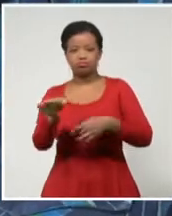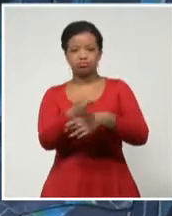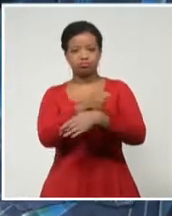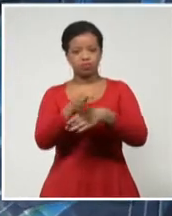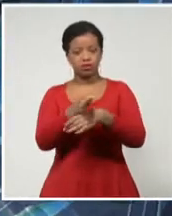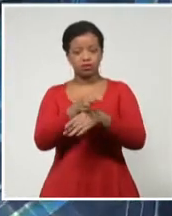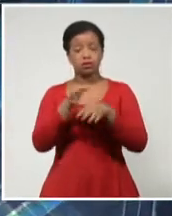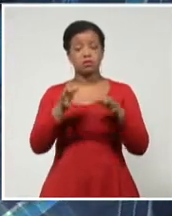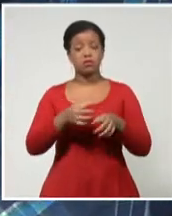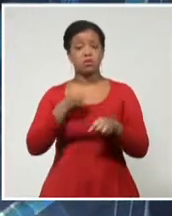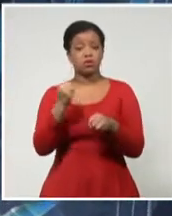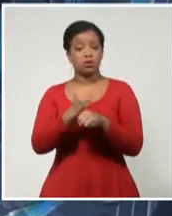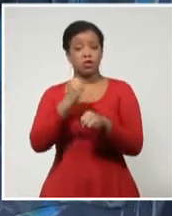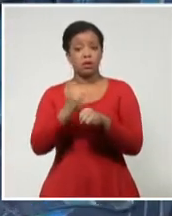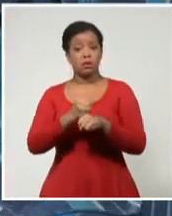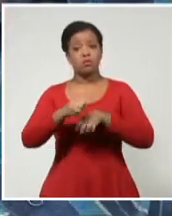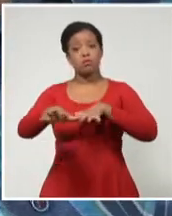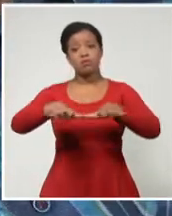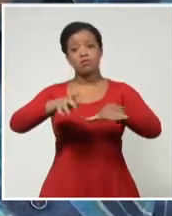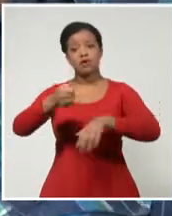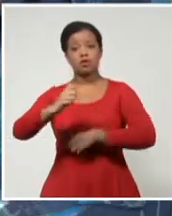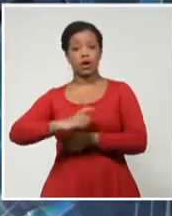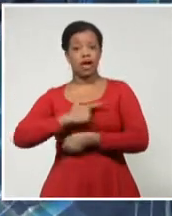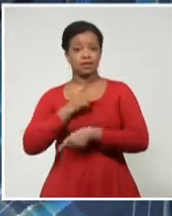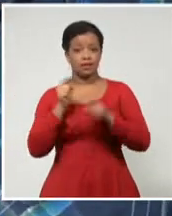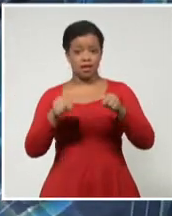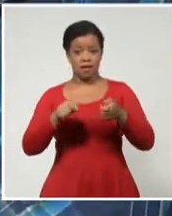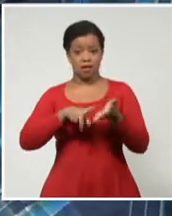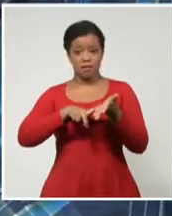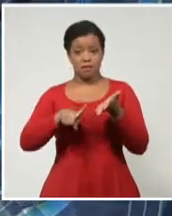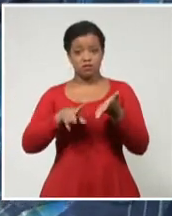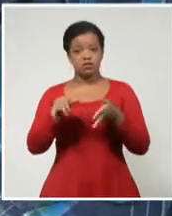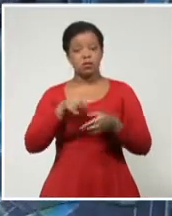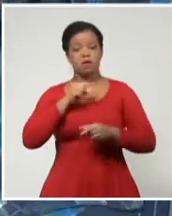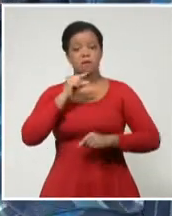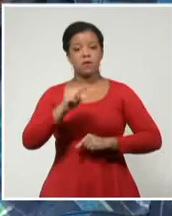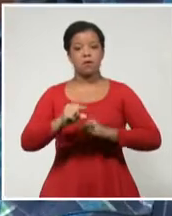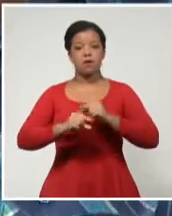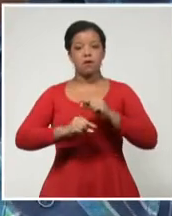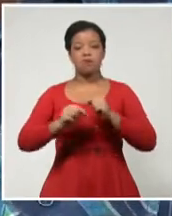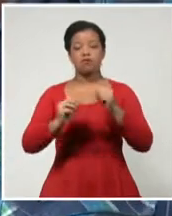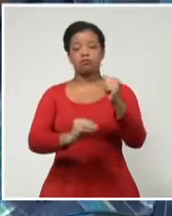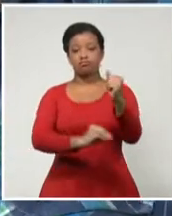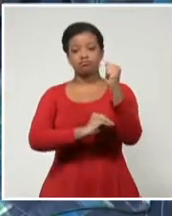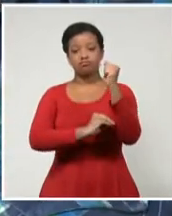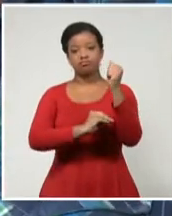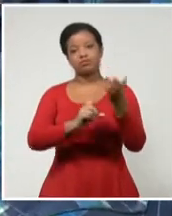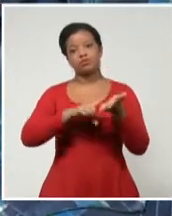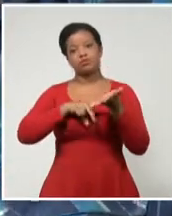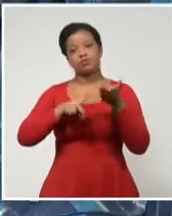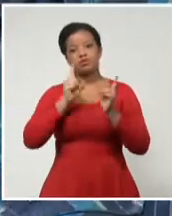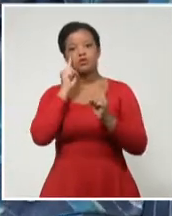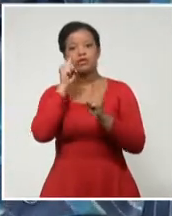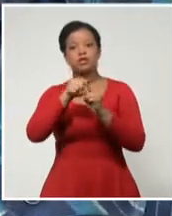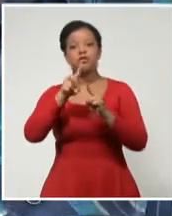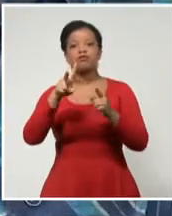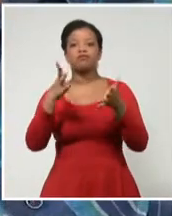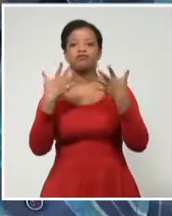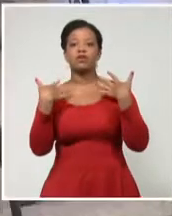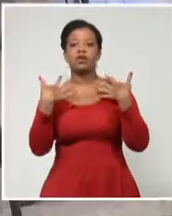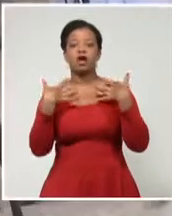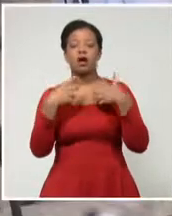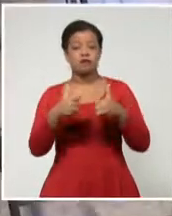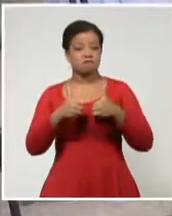papel que tienen que jugar el movimiento de artistas aficionados, es lo que ha ido potenciando la provincia en función de que el verano transcurra de la mejor